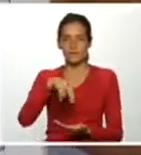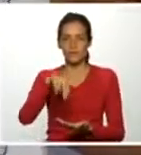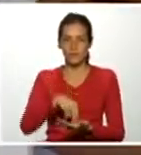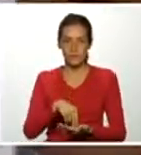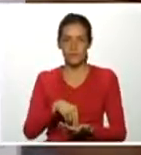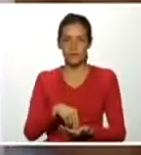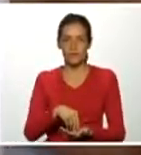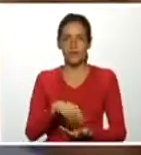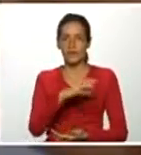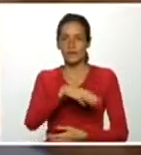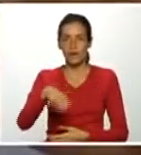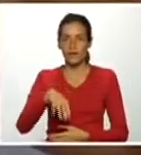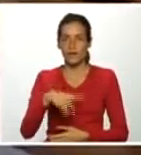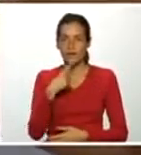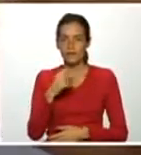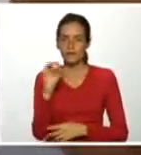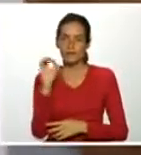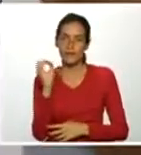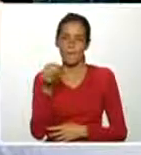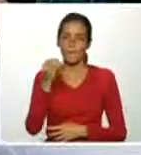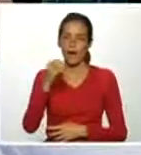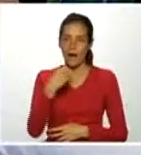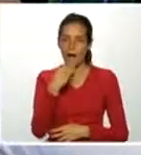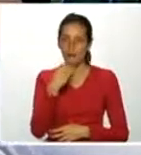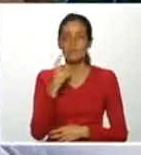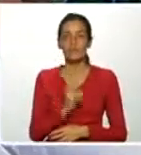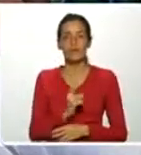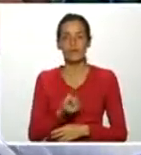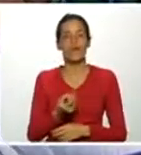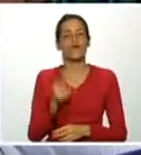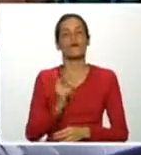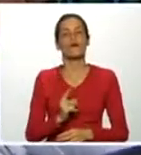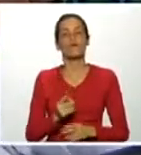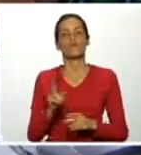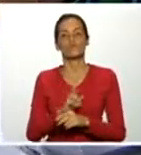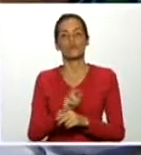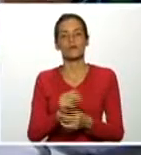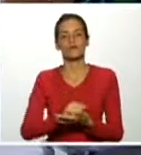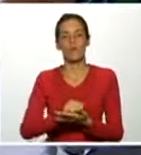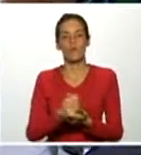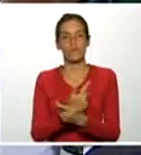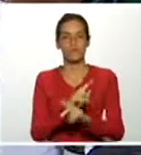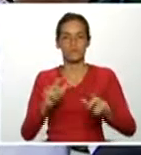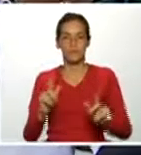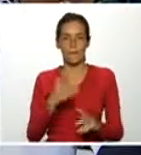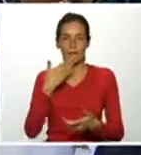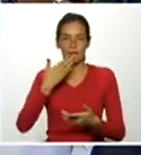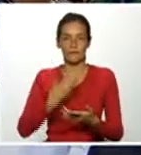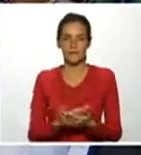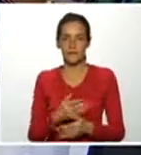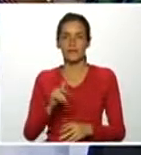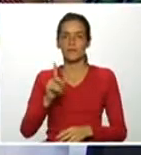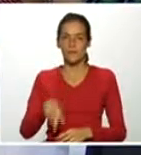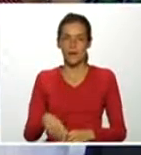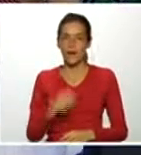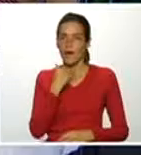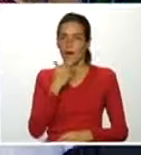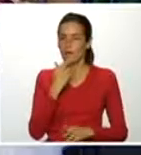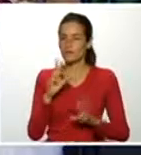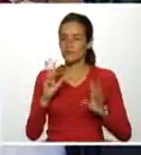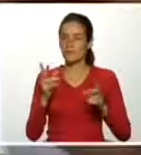el Estado tenga un 51% o más de participación, debe obligatoriamente usarse software libre. Entonces esto plantea, por supuesto, un